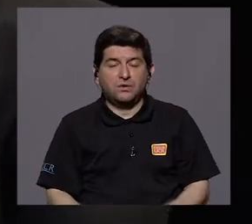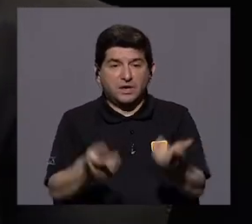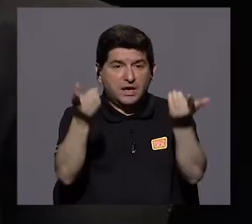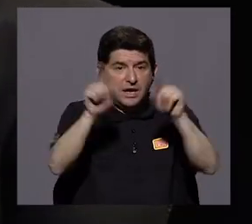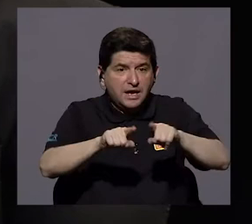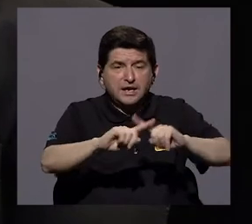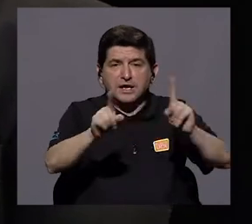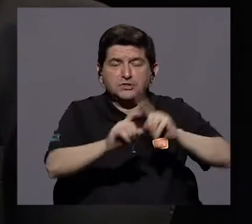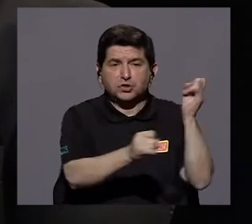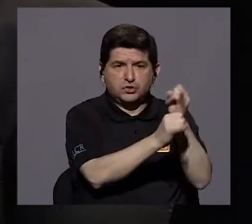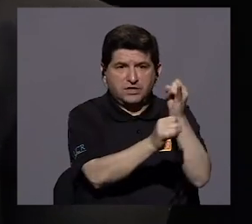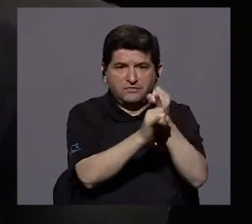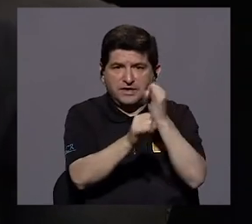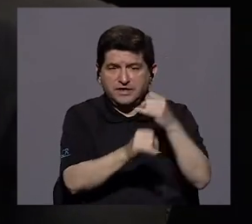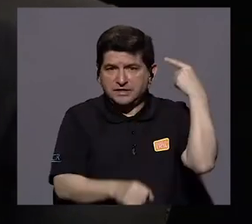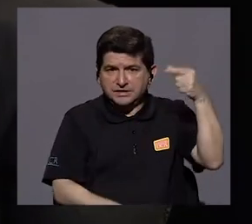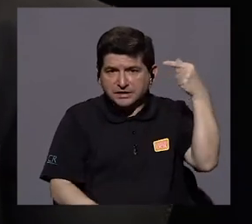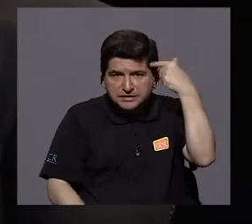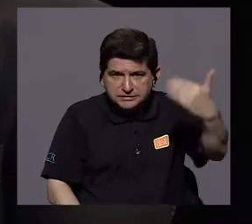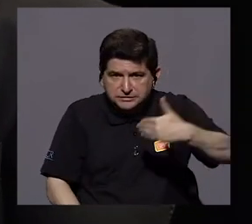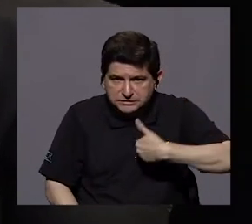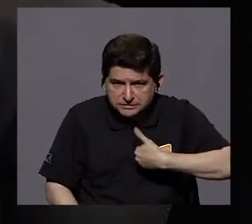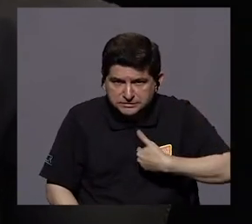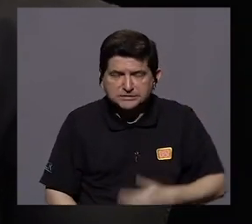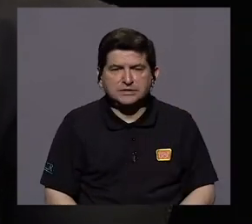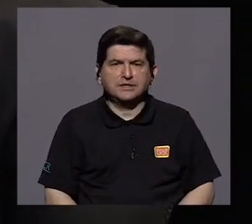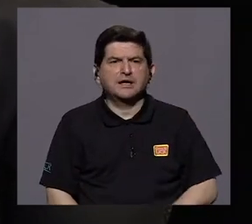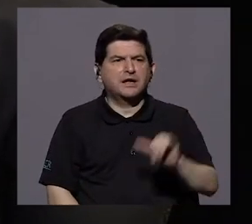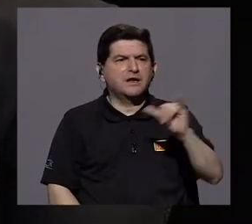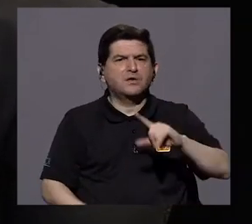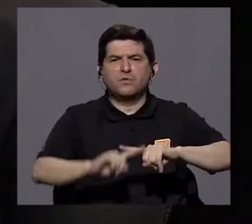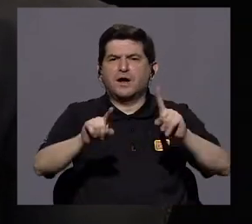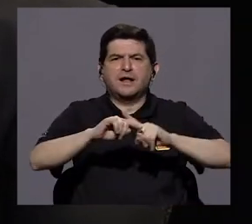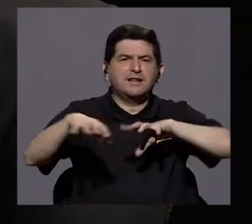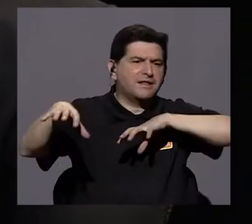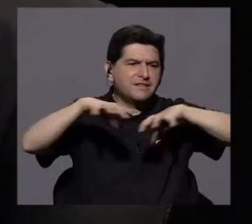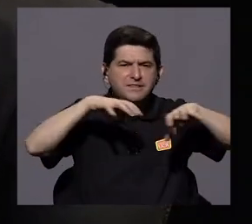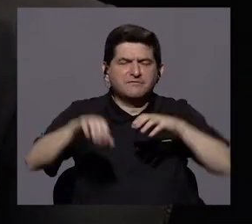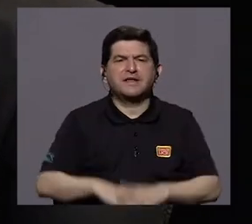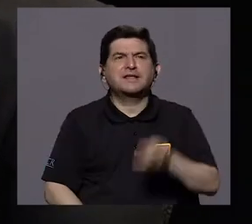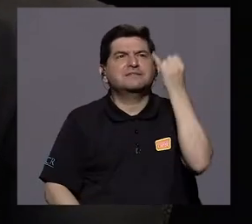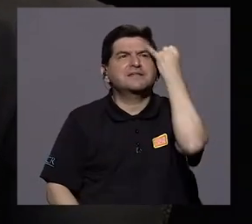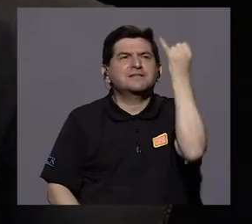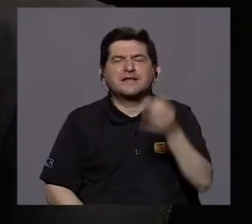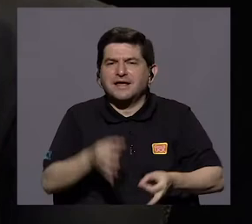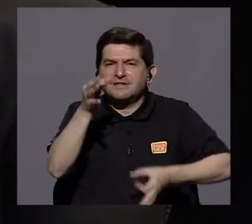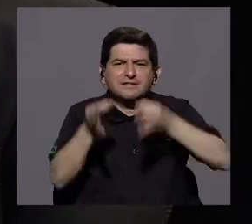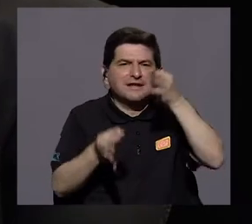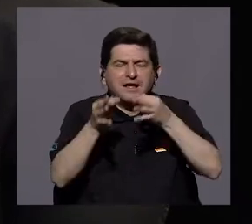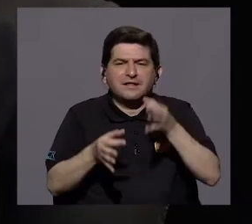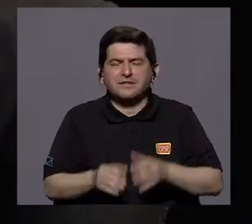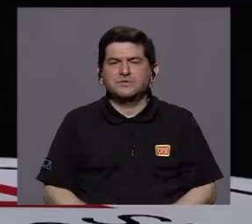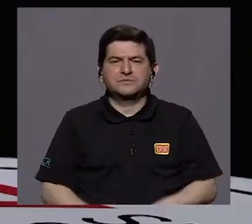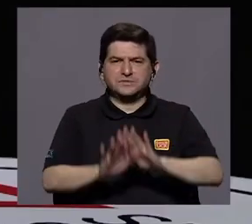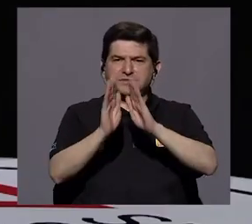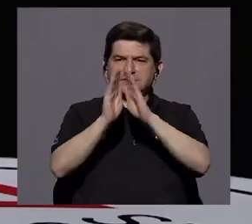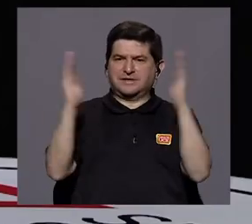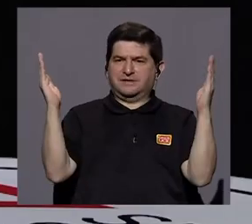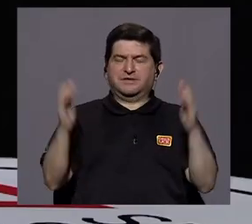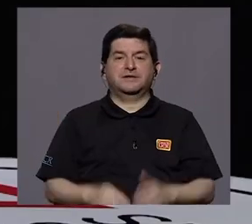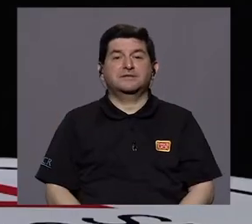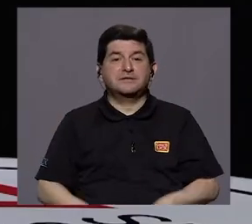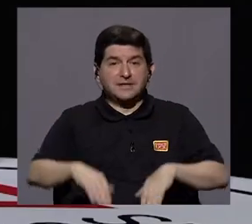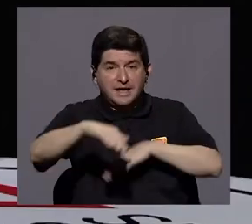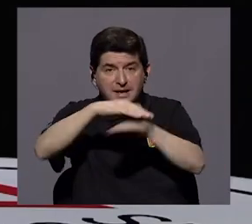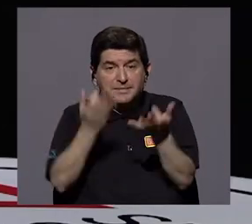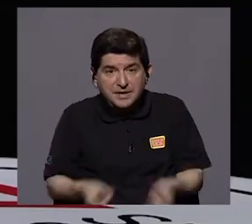repartos estatales, entre otras actividades de lo que es esa noción de justicia abierta. Un pilar